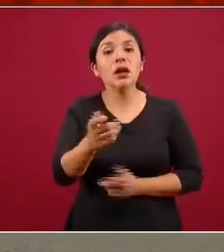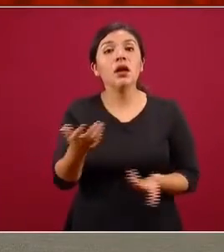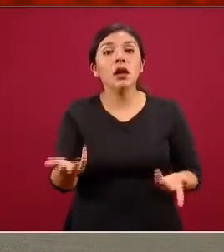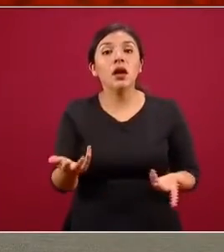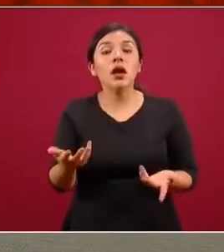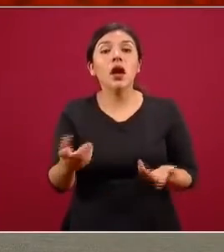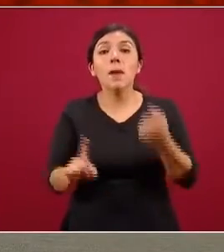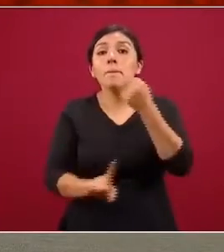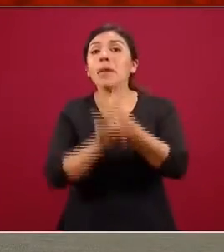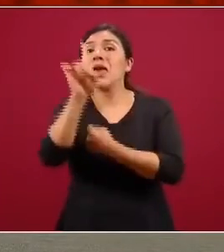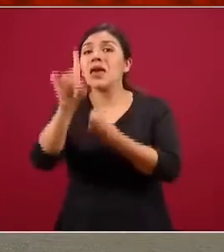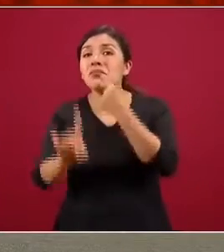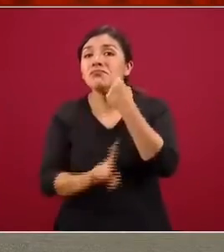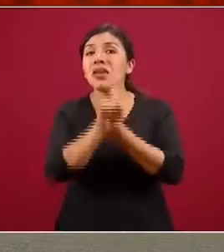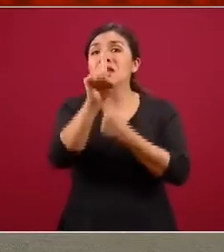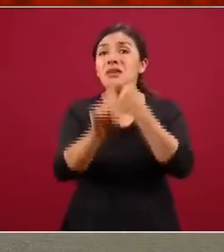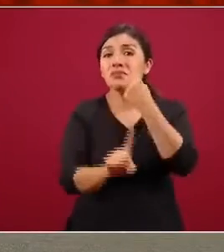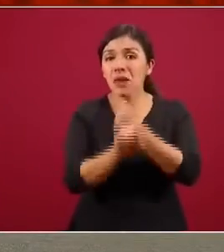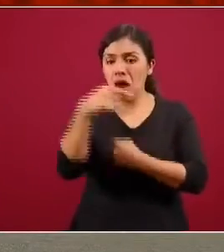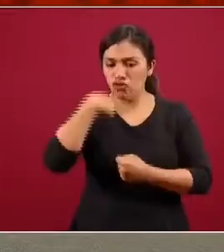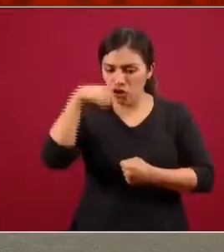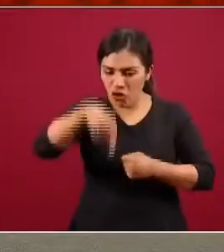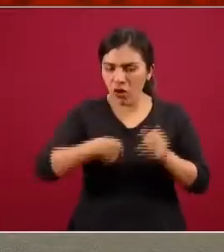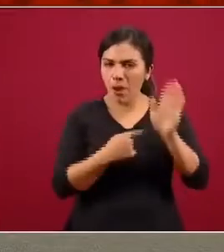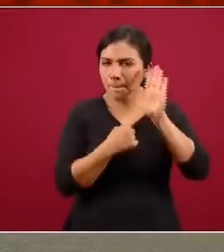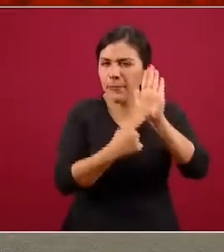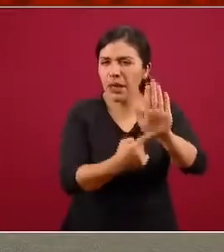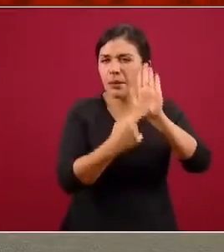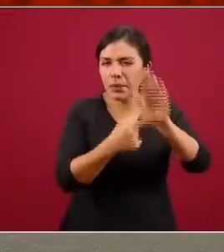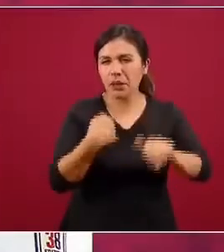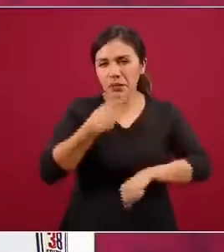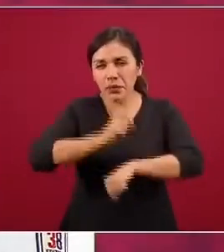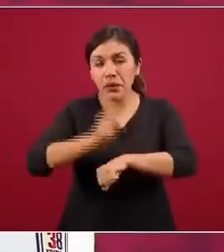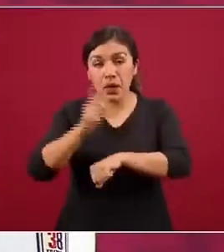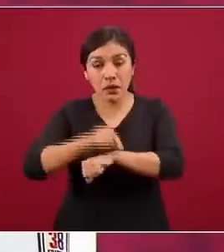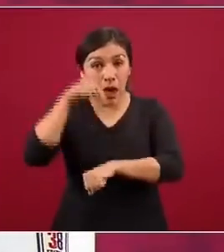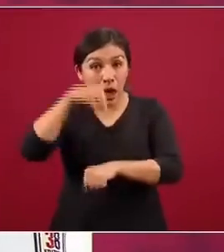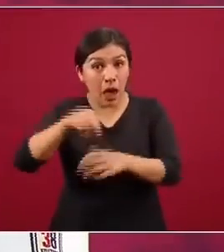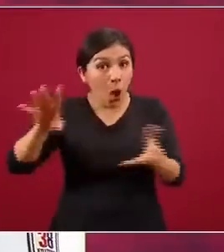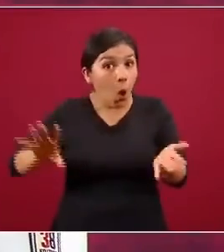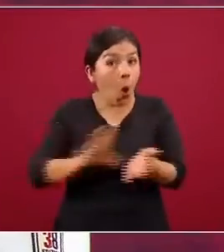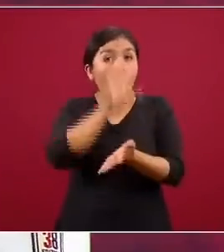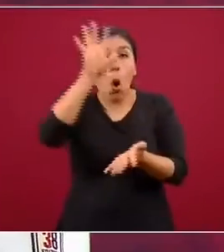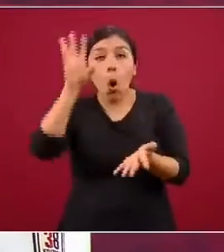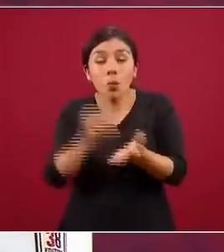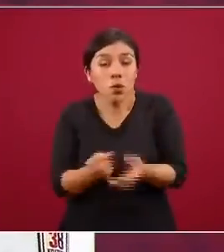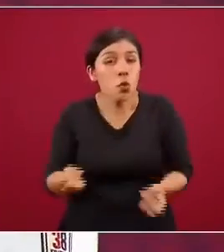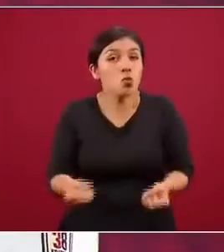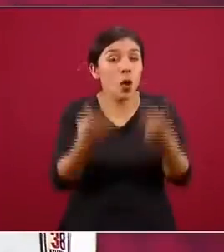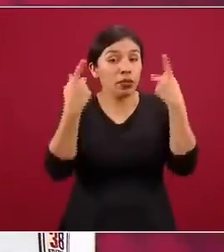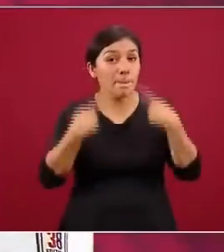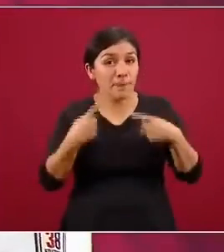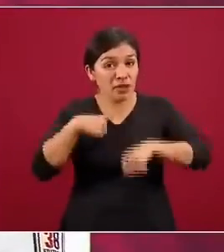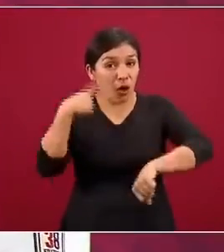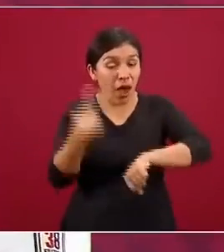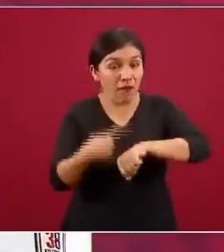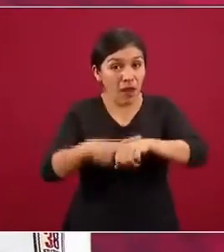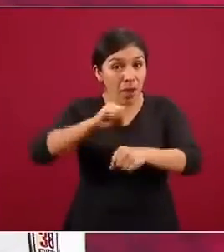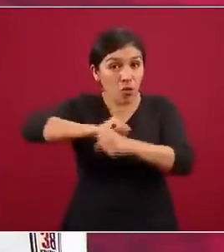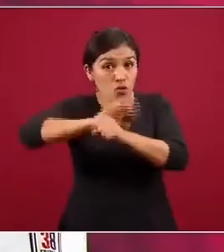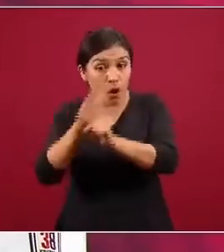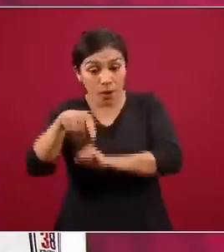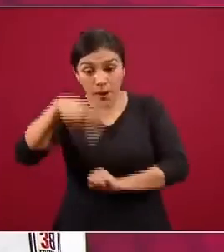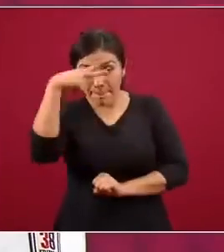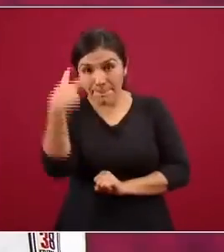los casos que aquí presentamos todos los días no representan la totalidad de las personas enfermas con COVID